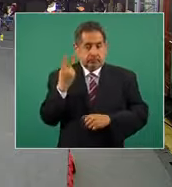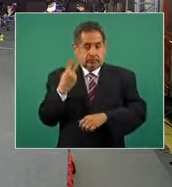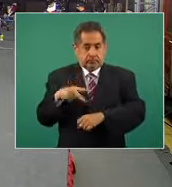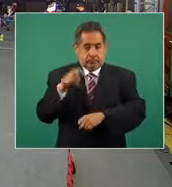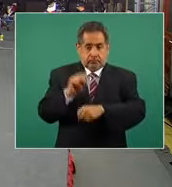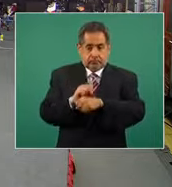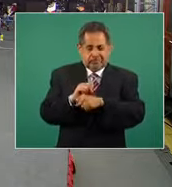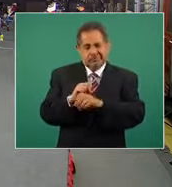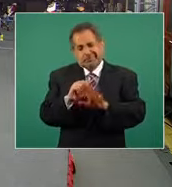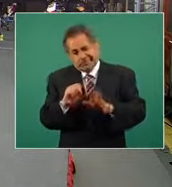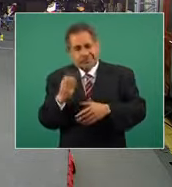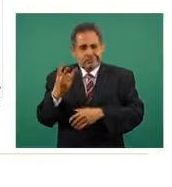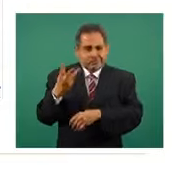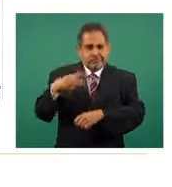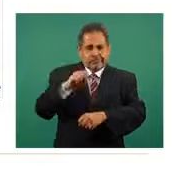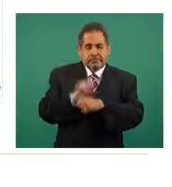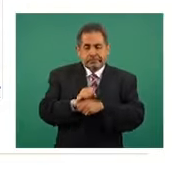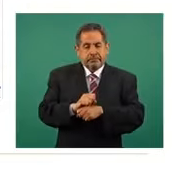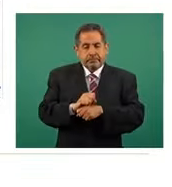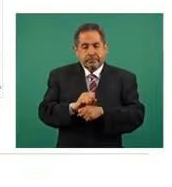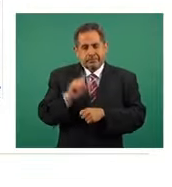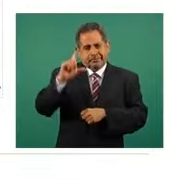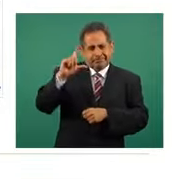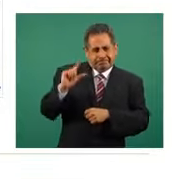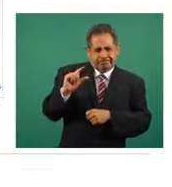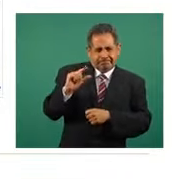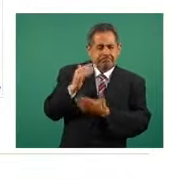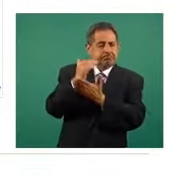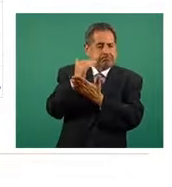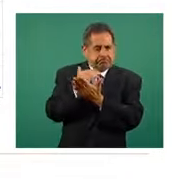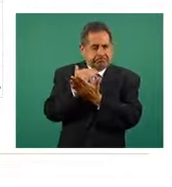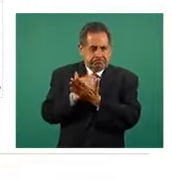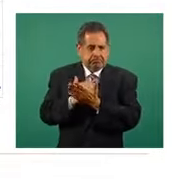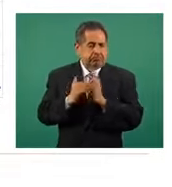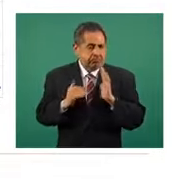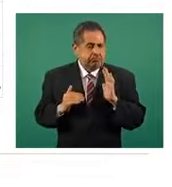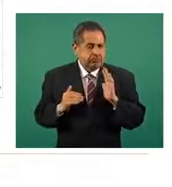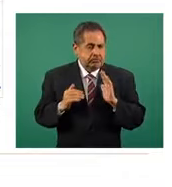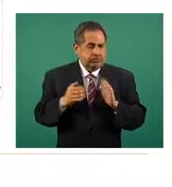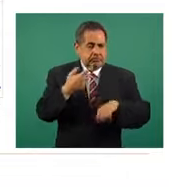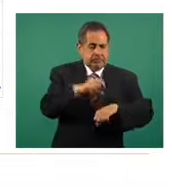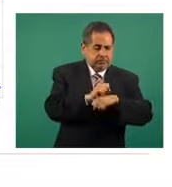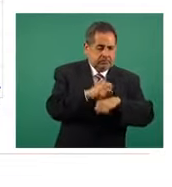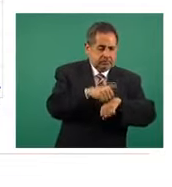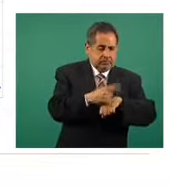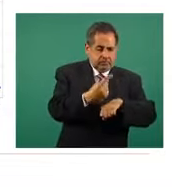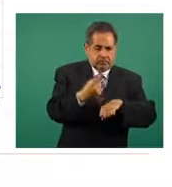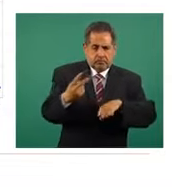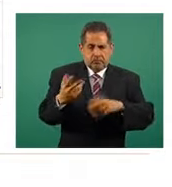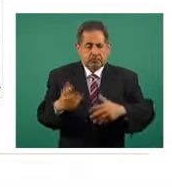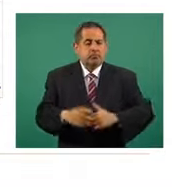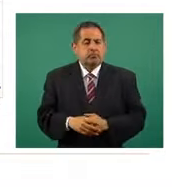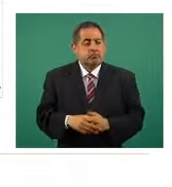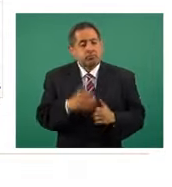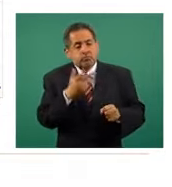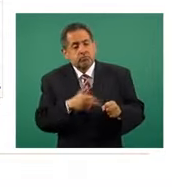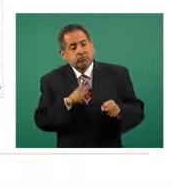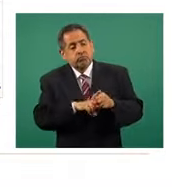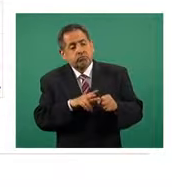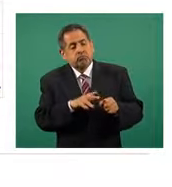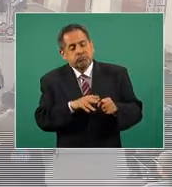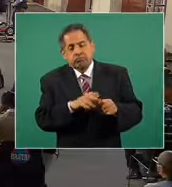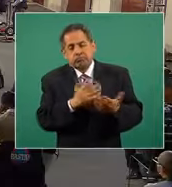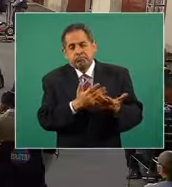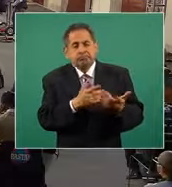baja, 3 prácticamente, si consideramos un cambio pequeño, pero que hubo hace entre la semana 1 y la 2. La siguiente, está en semáforo